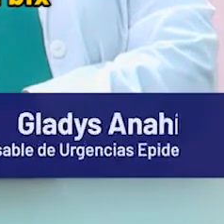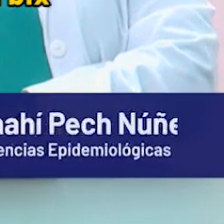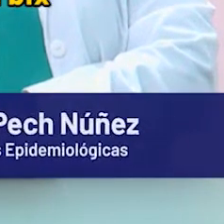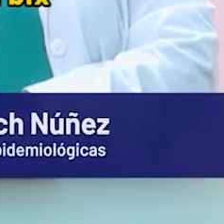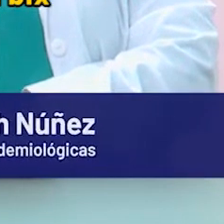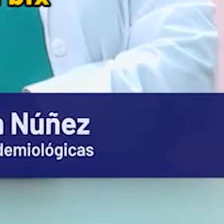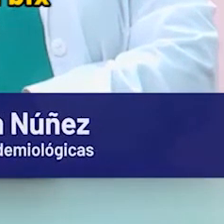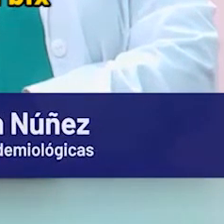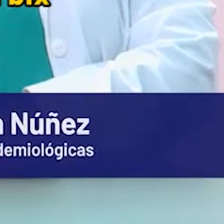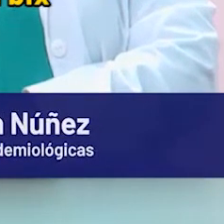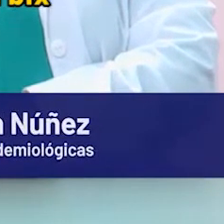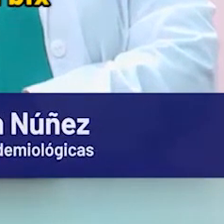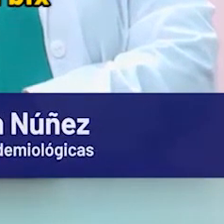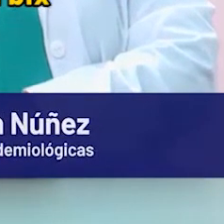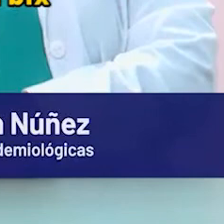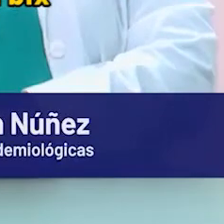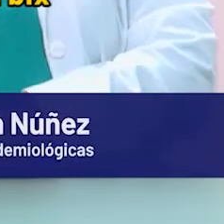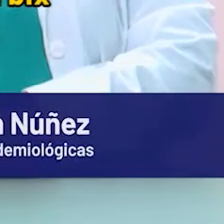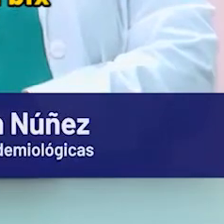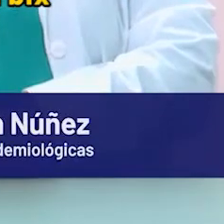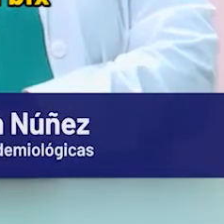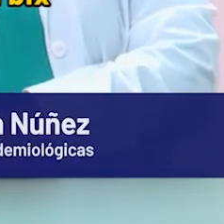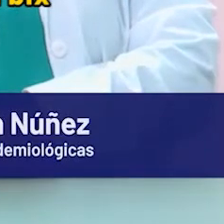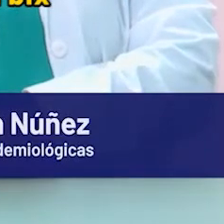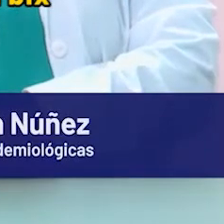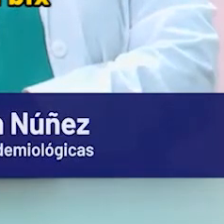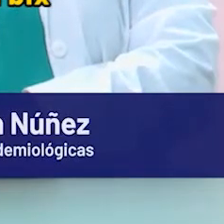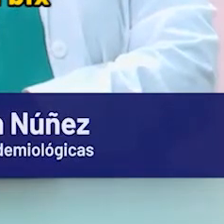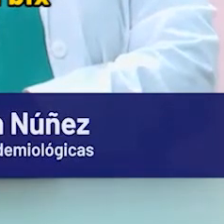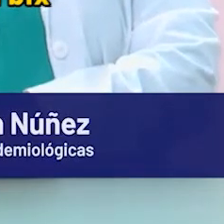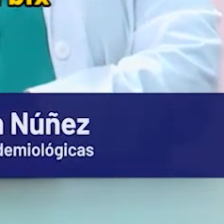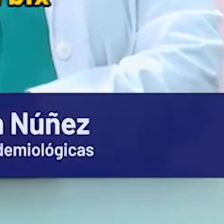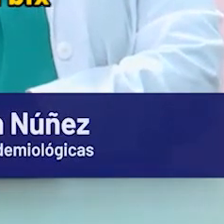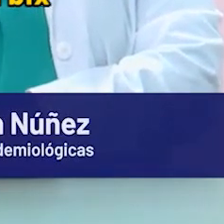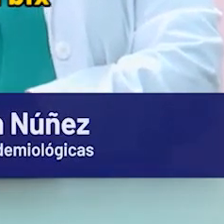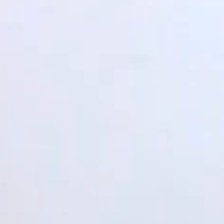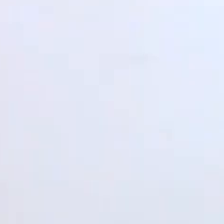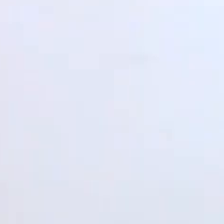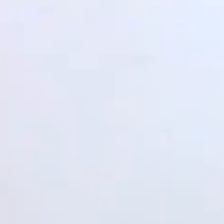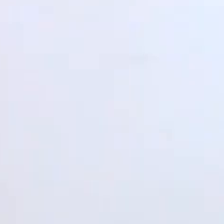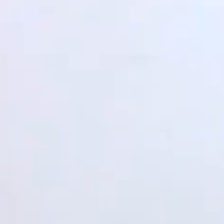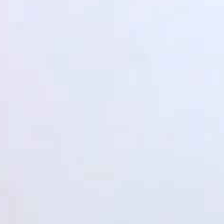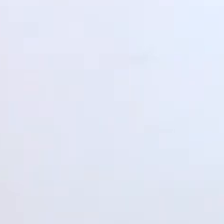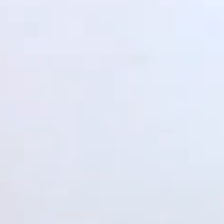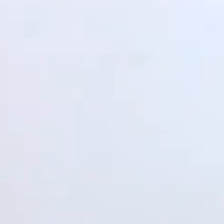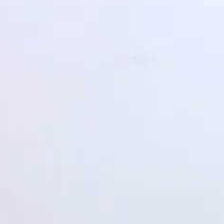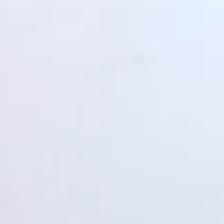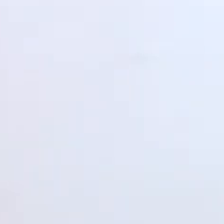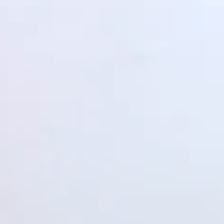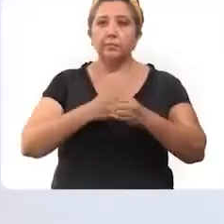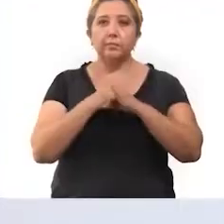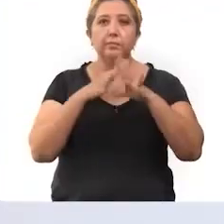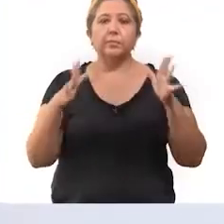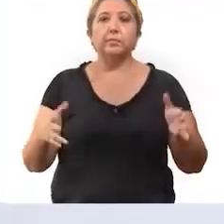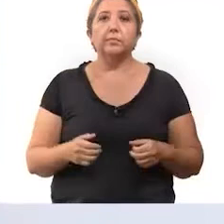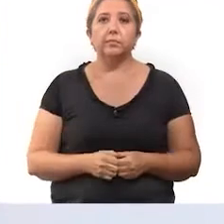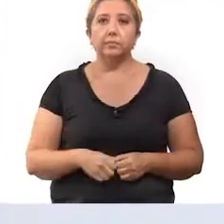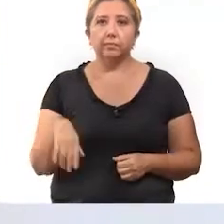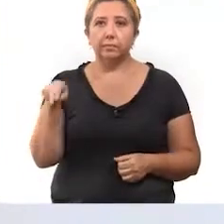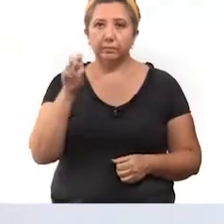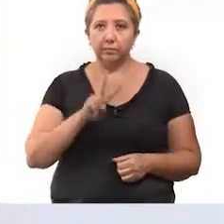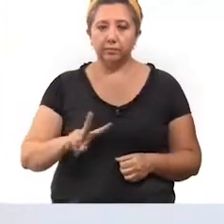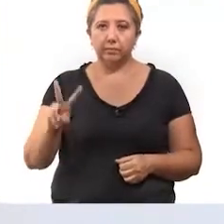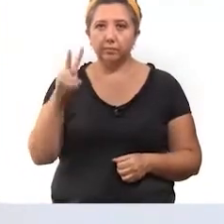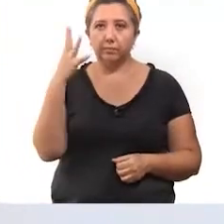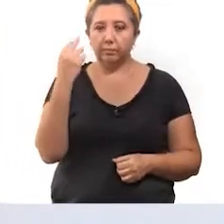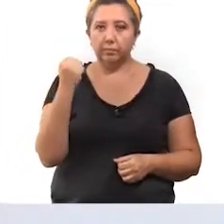Buenas tardes. Nos permitimos dar el informe diario relacionado con el COVID-19. Adelante, doctora. Gracias, doctora. Buenas tardes. Este es el parte médico de